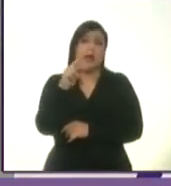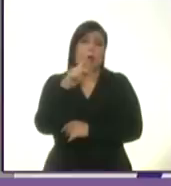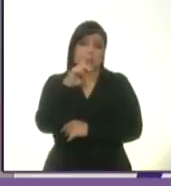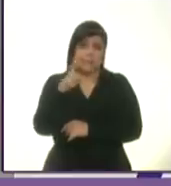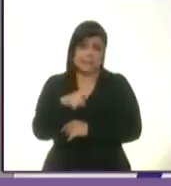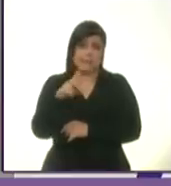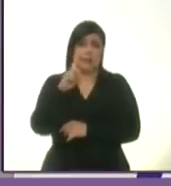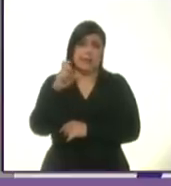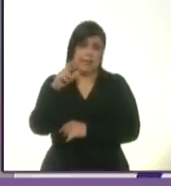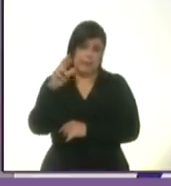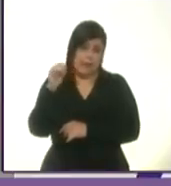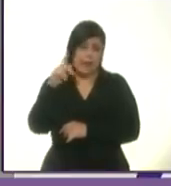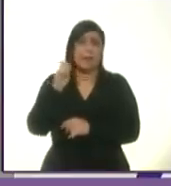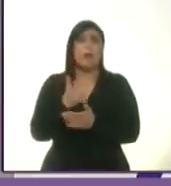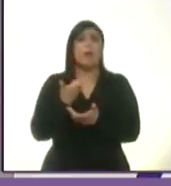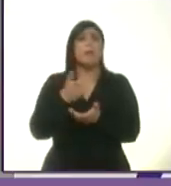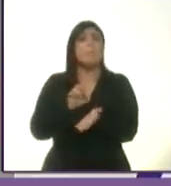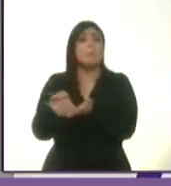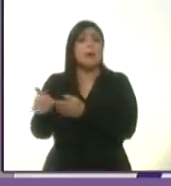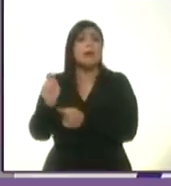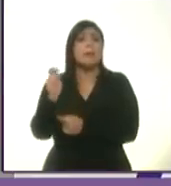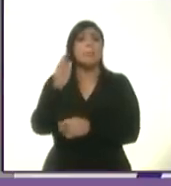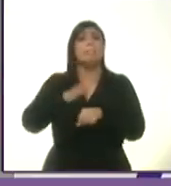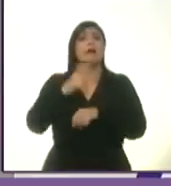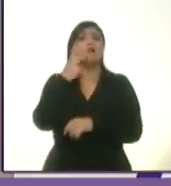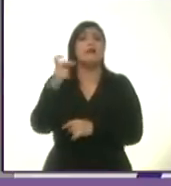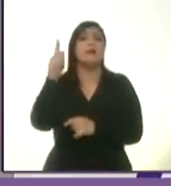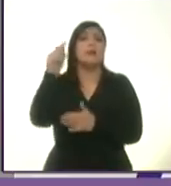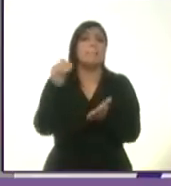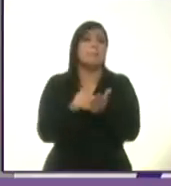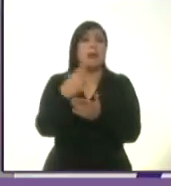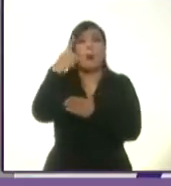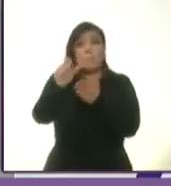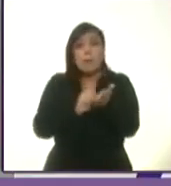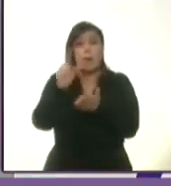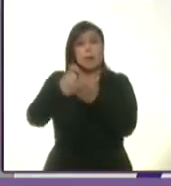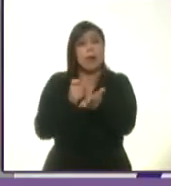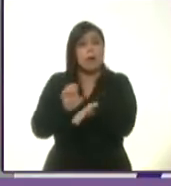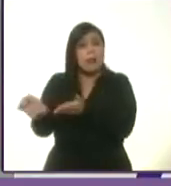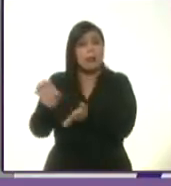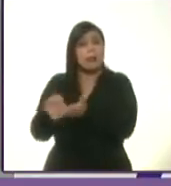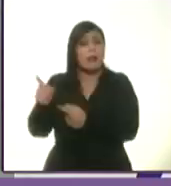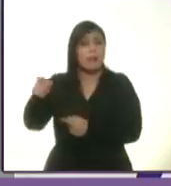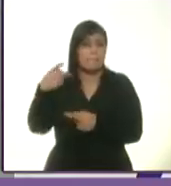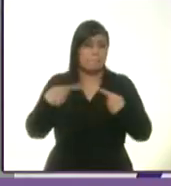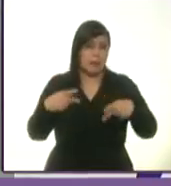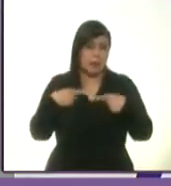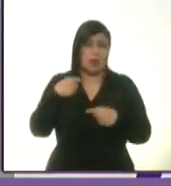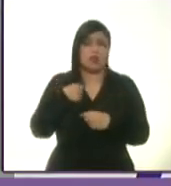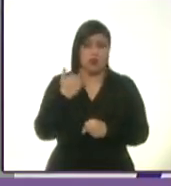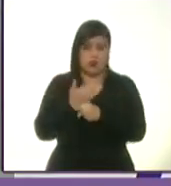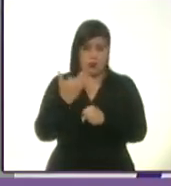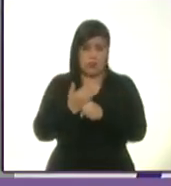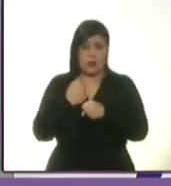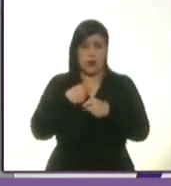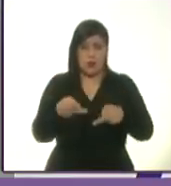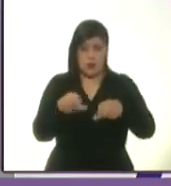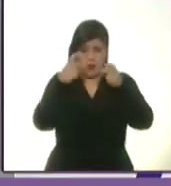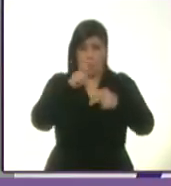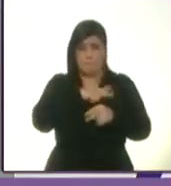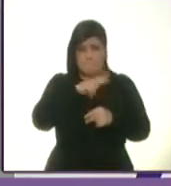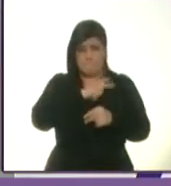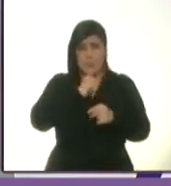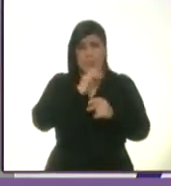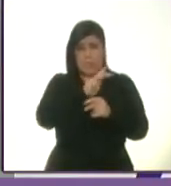suárez del real se le entregaban más de 270 mil pesos mensuales en este momento estoy subiendo a mis redes sociales